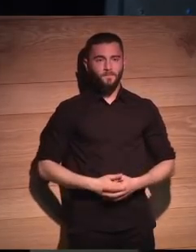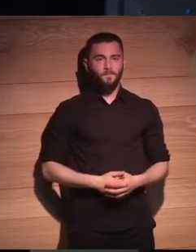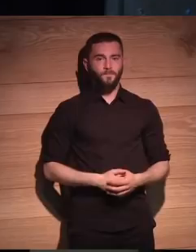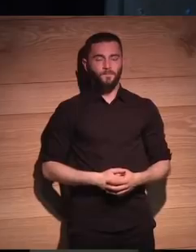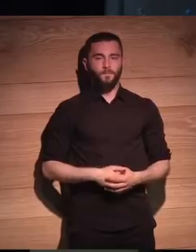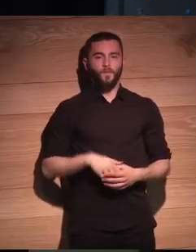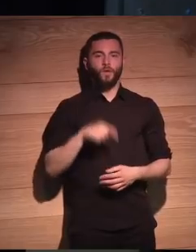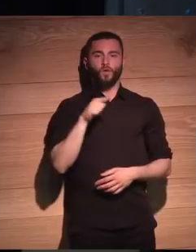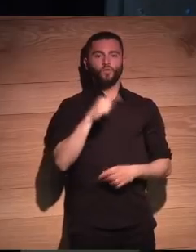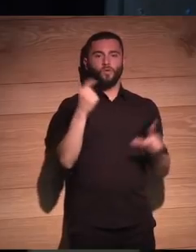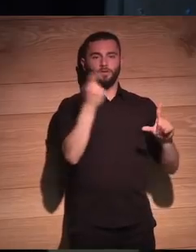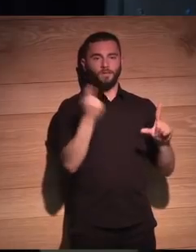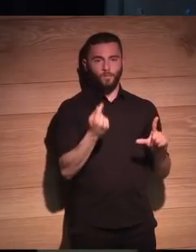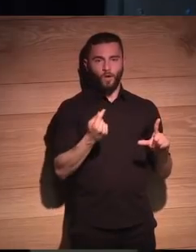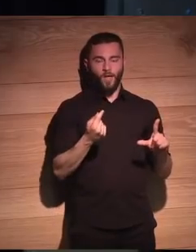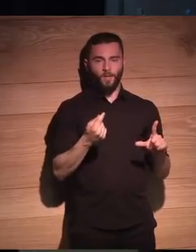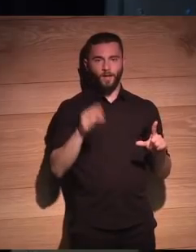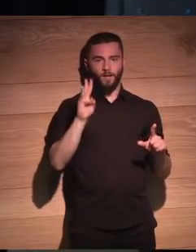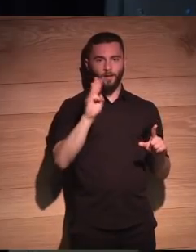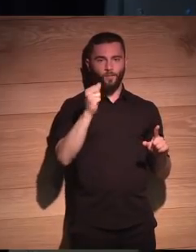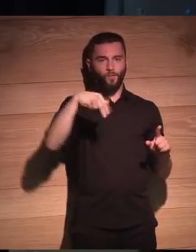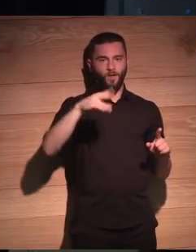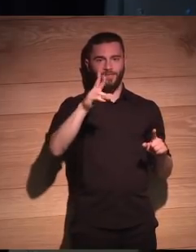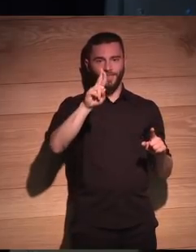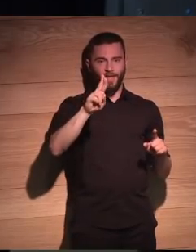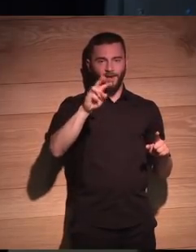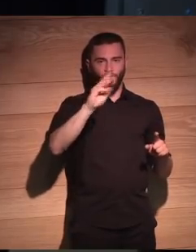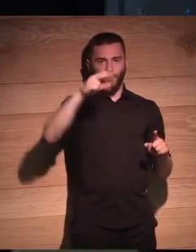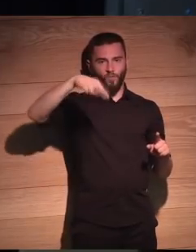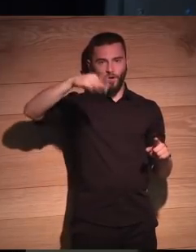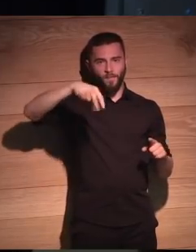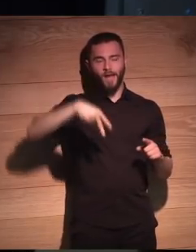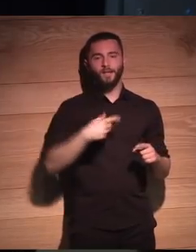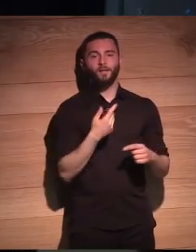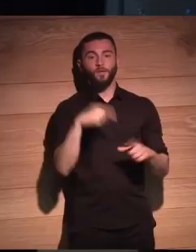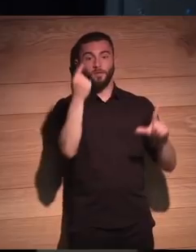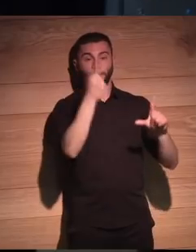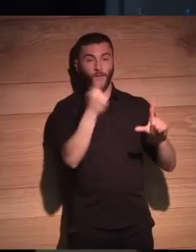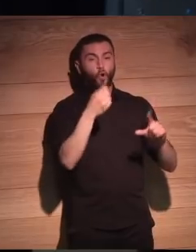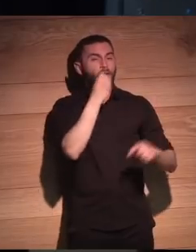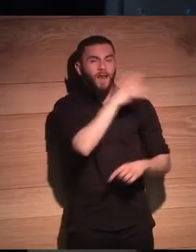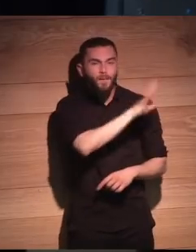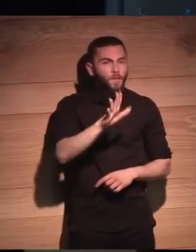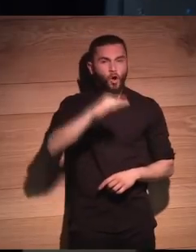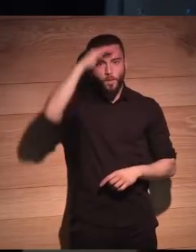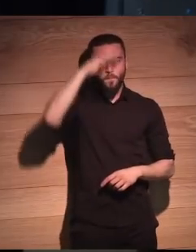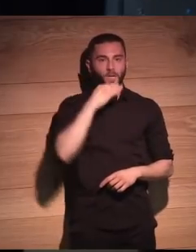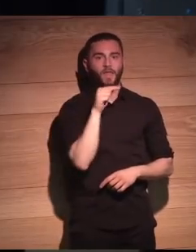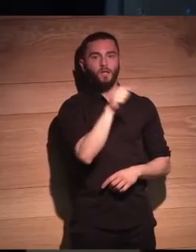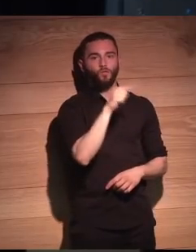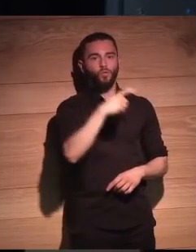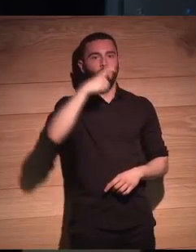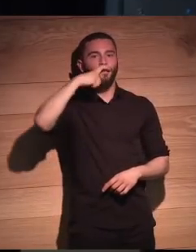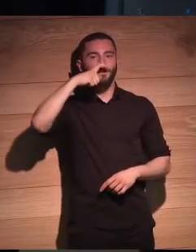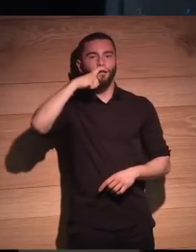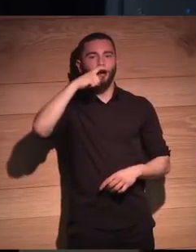Has dibujado también a Wonder Woman, pero yo he leído por algún sitio que el dibujo más logrado de tu vida es un retrato de tu padre, ese señor con bigote que tienes en tu